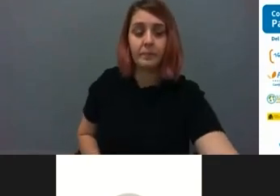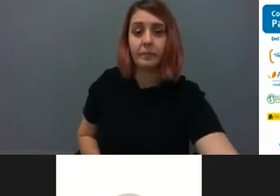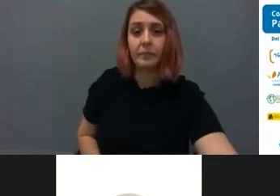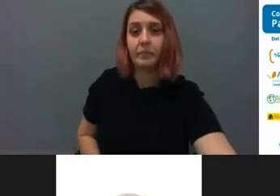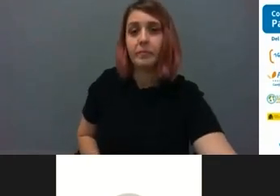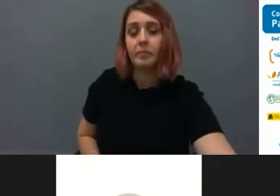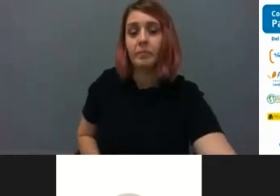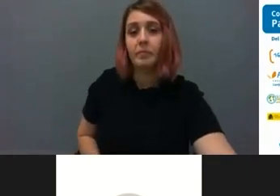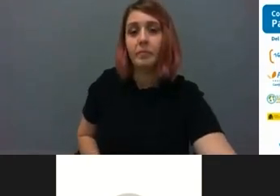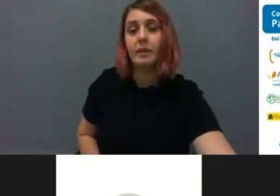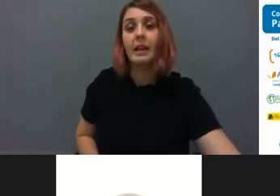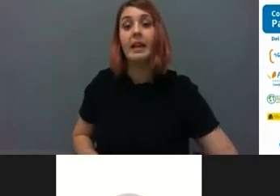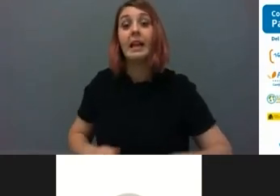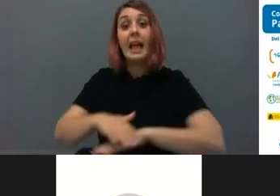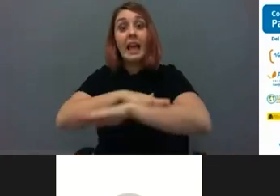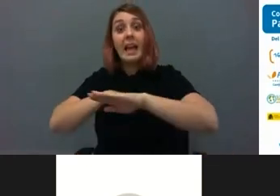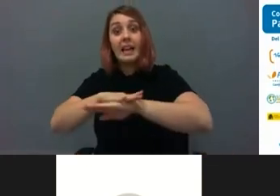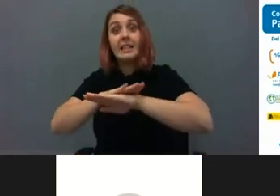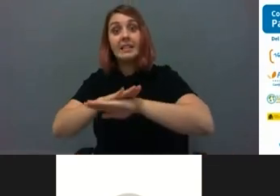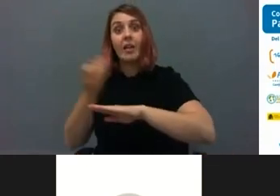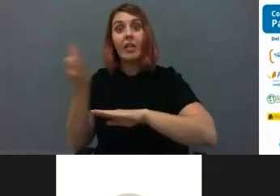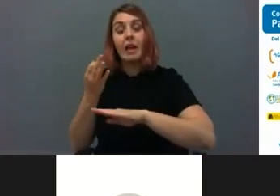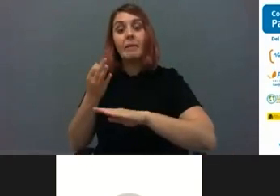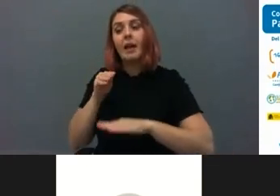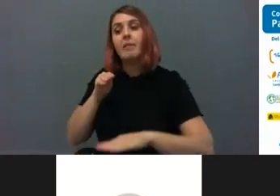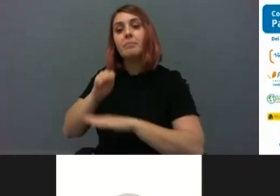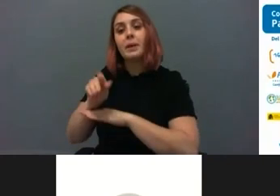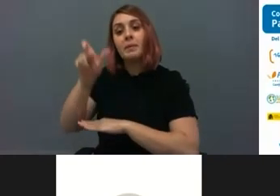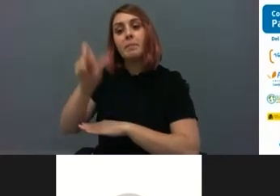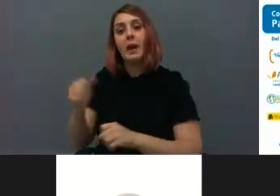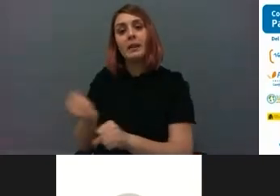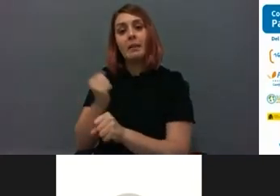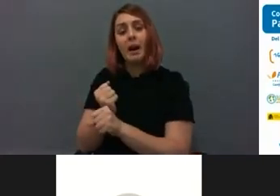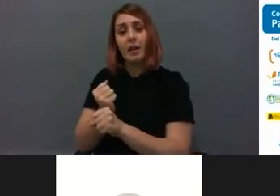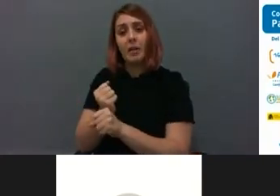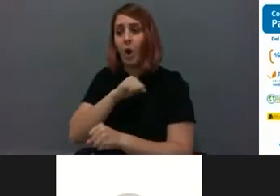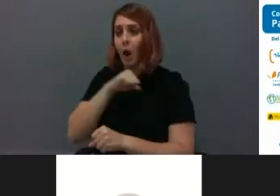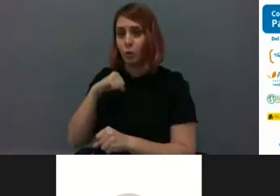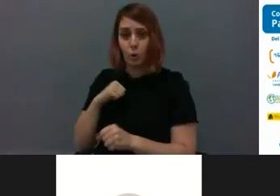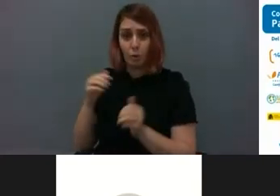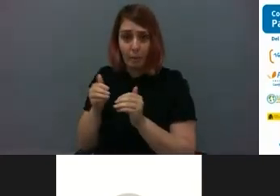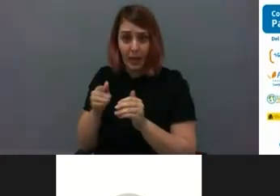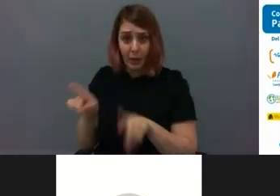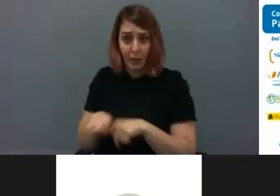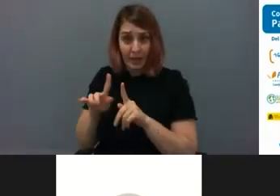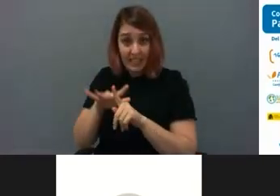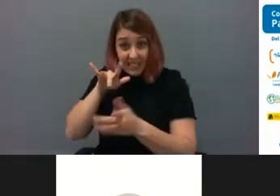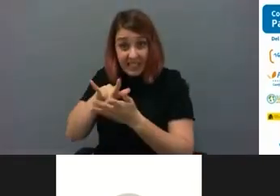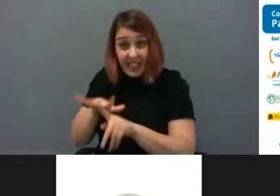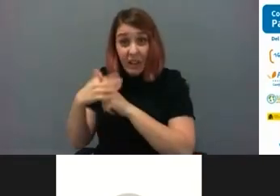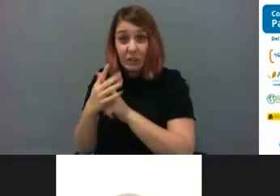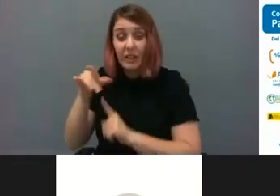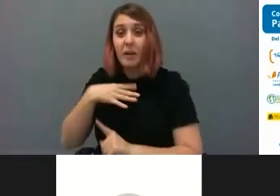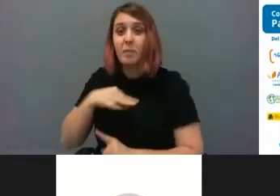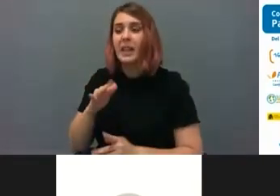Estado es quien debería proporcionar las garantías para que un trabajador o un pequeño autónomo en estas circunstancias no tuvieran